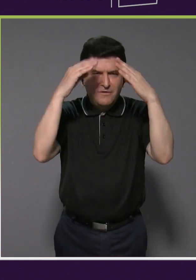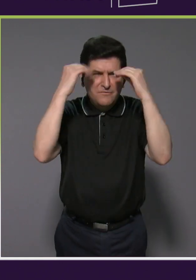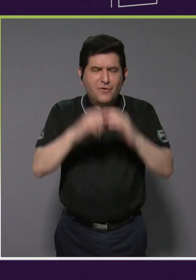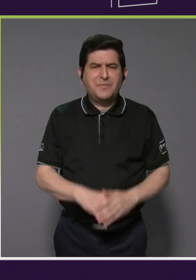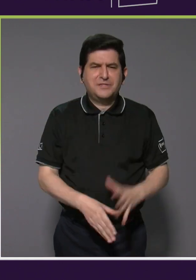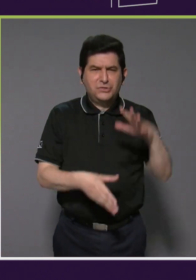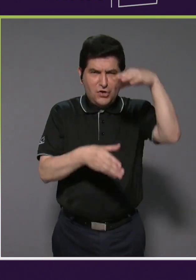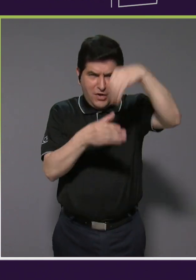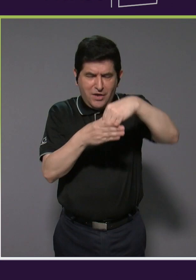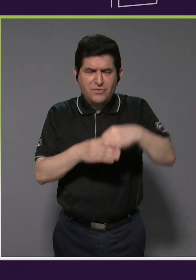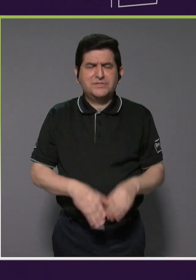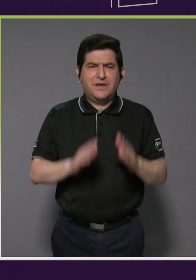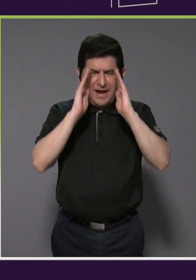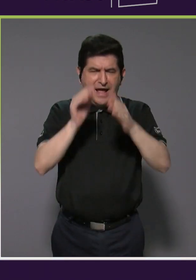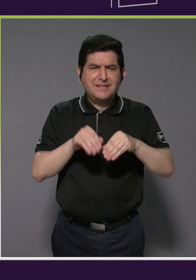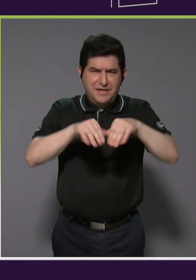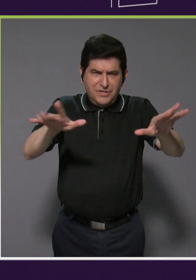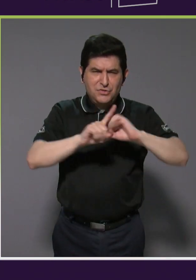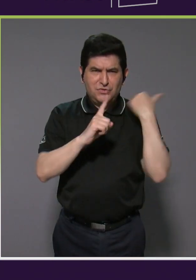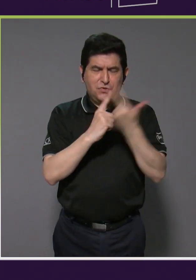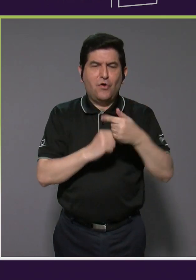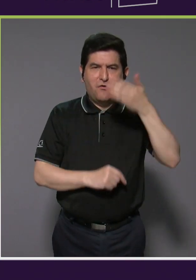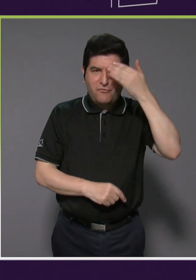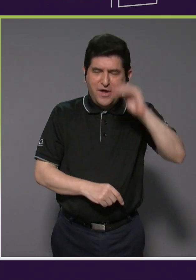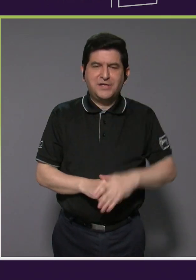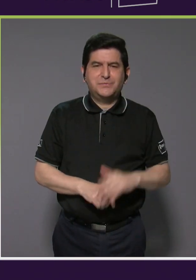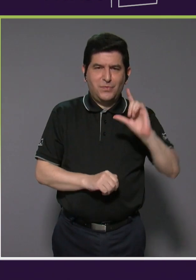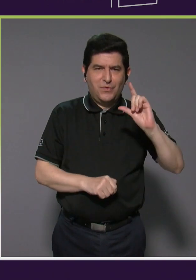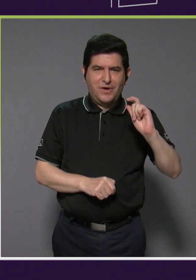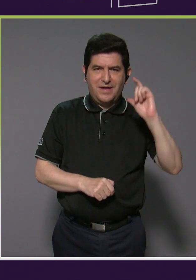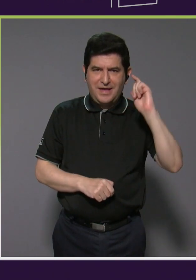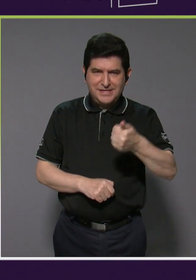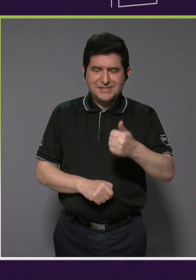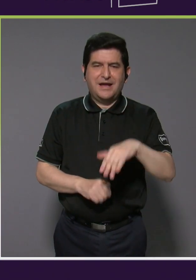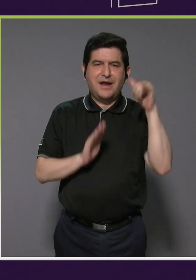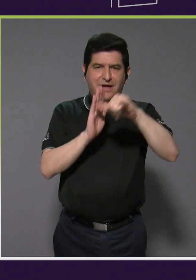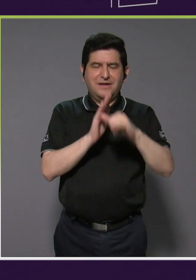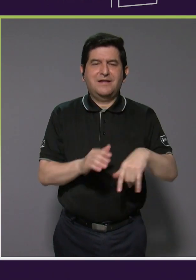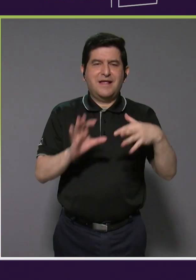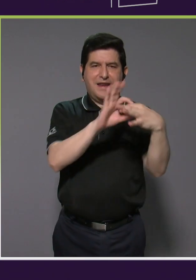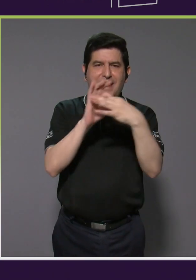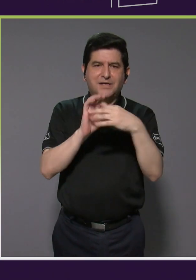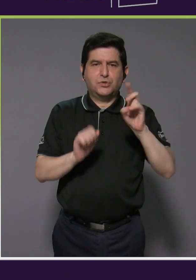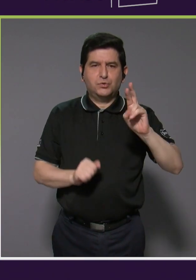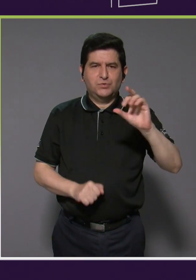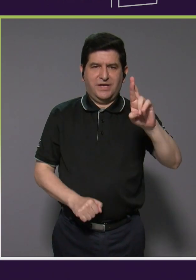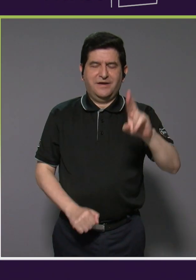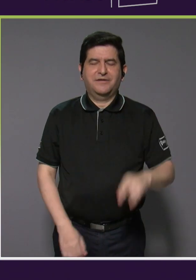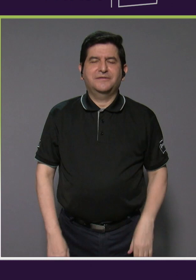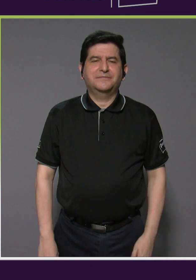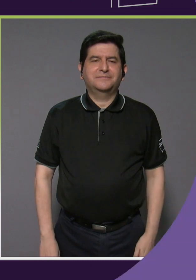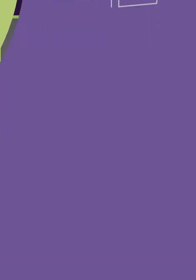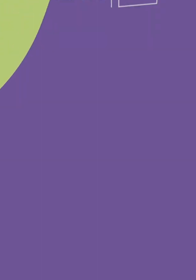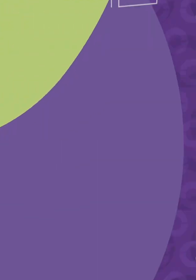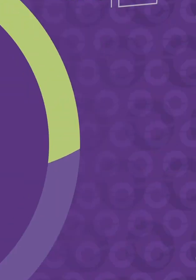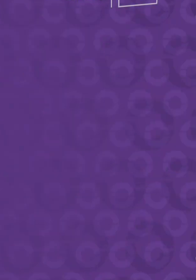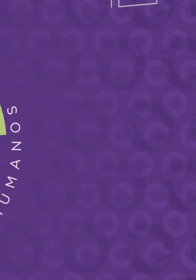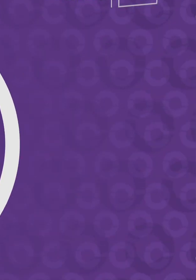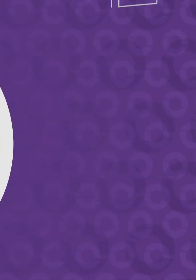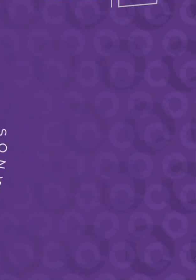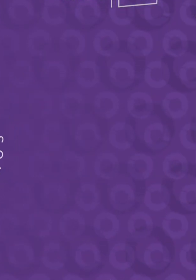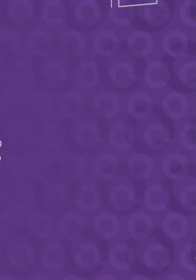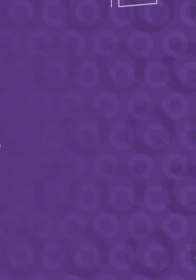la inclusión, síganos en redes sociales, en Facebook, Instagram y YouTube, somos Nexos UCR.